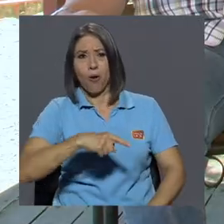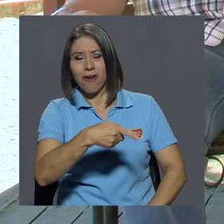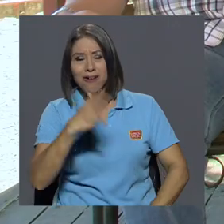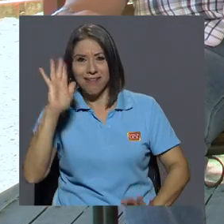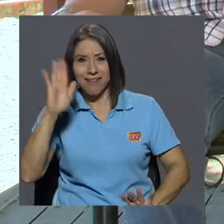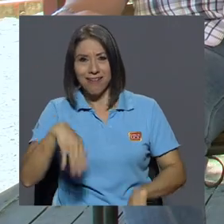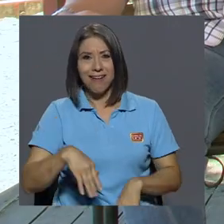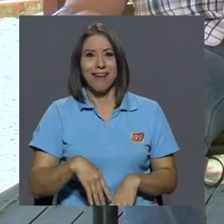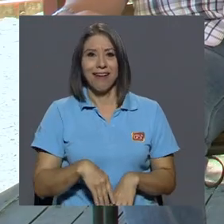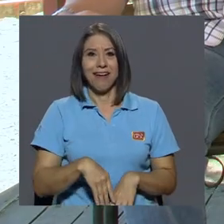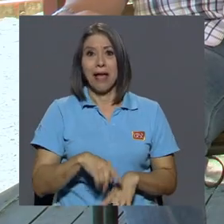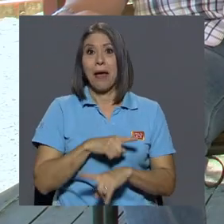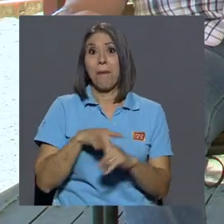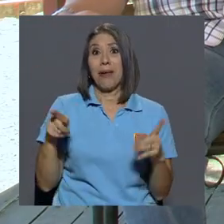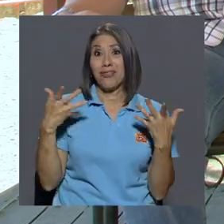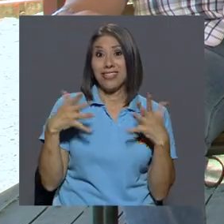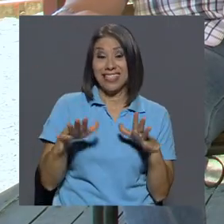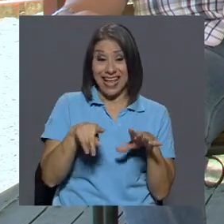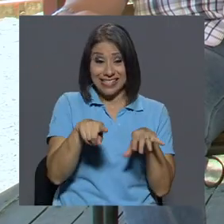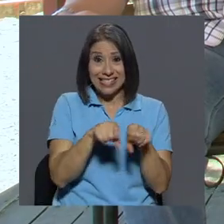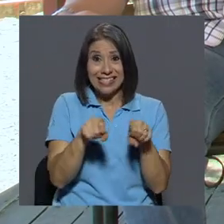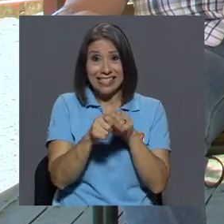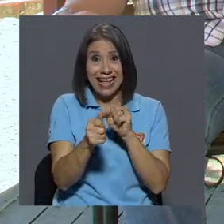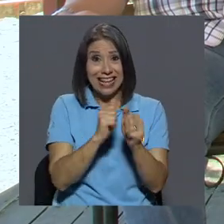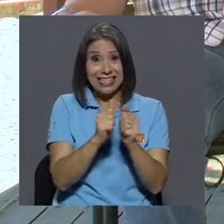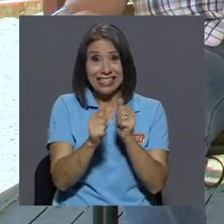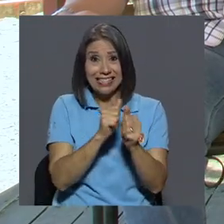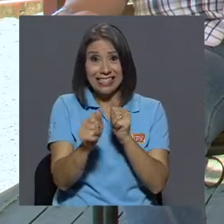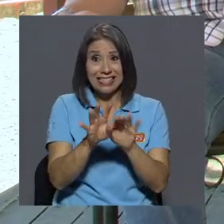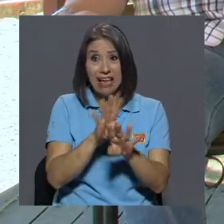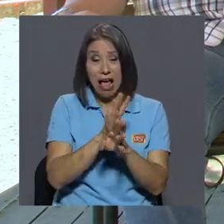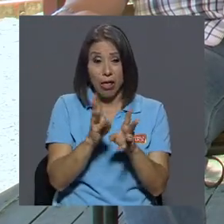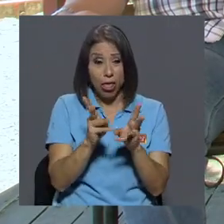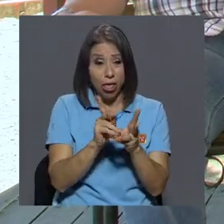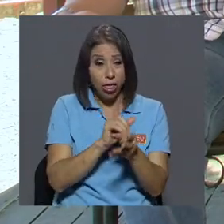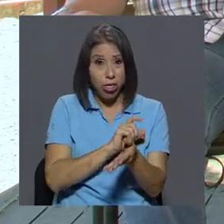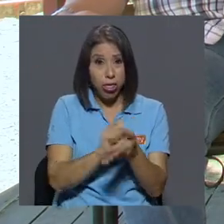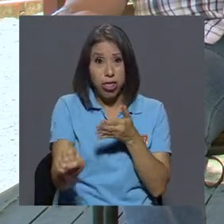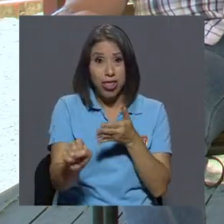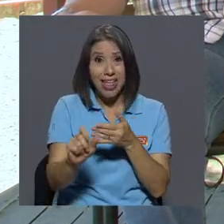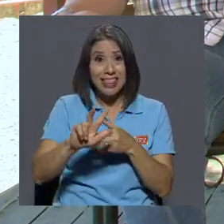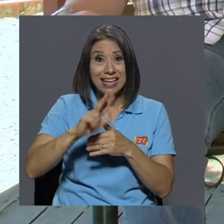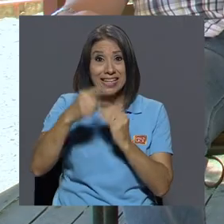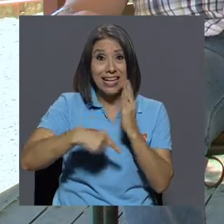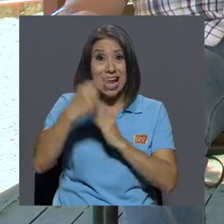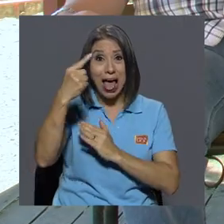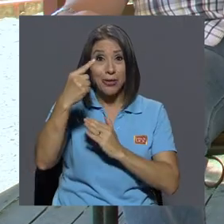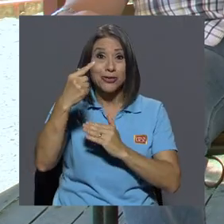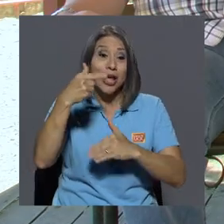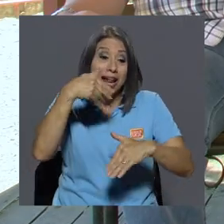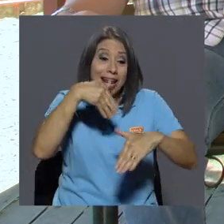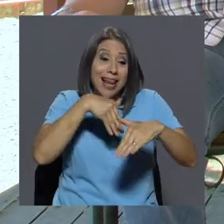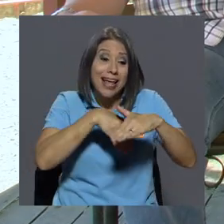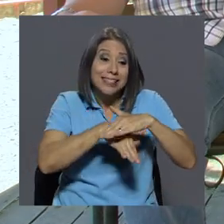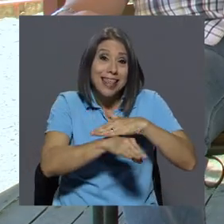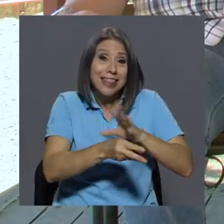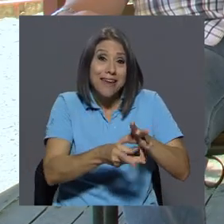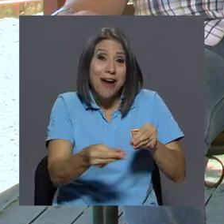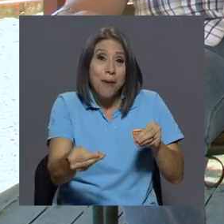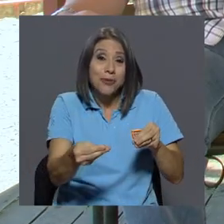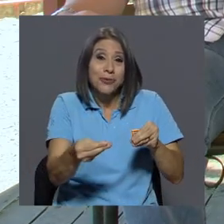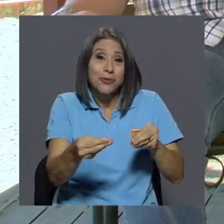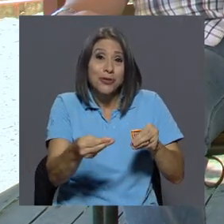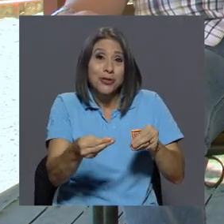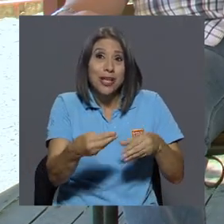Y se me terminaron cuando estaba en 3er grado. Y las enterramos y lloramos todos, 9 días le hicimos a los zapatos, a